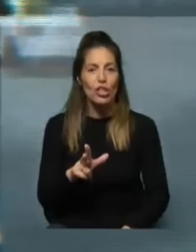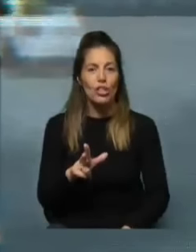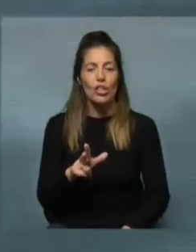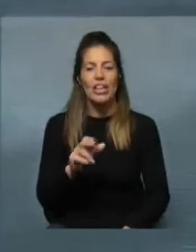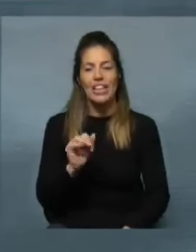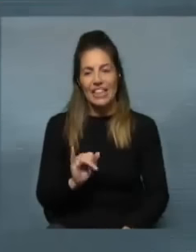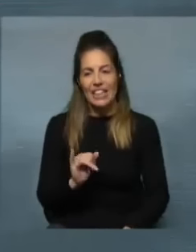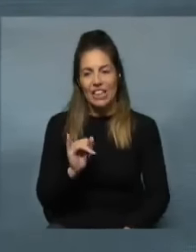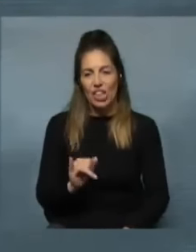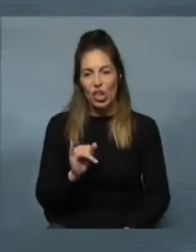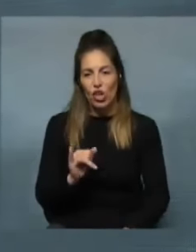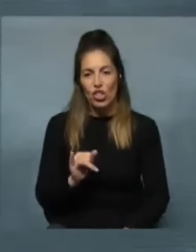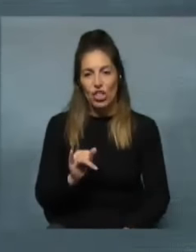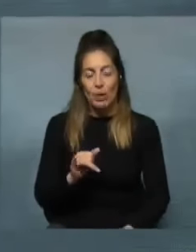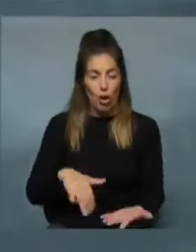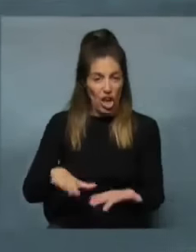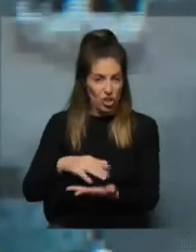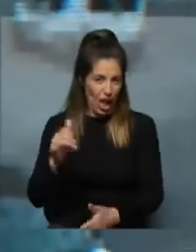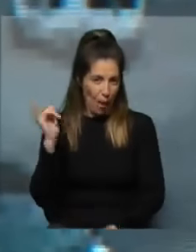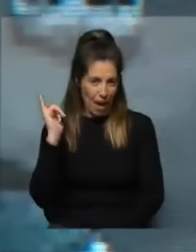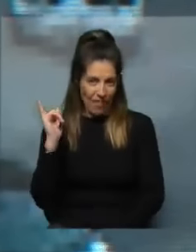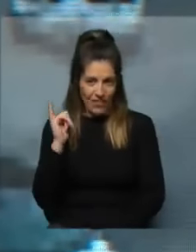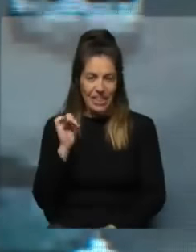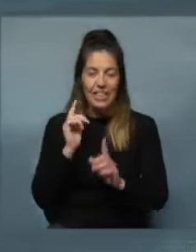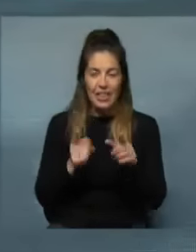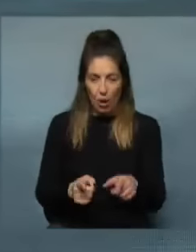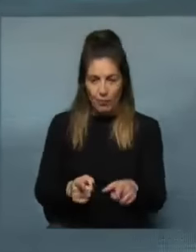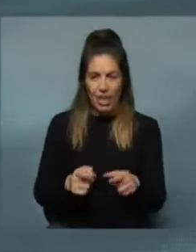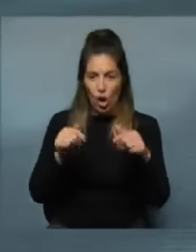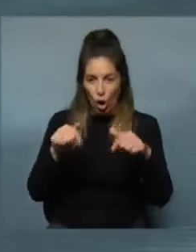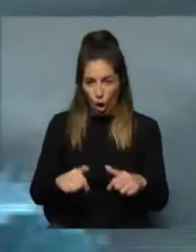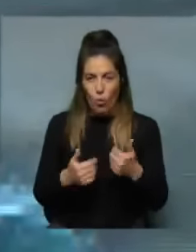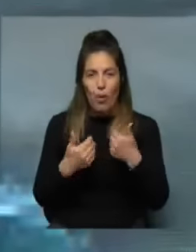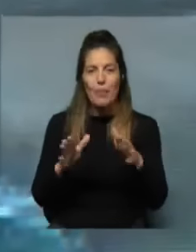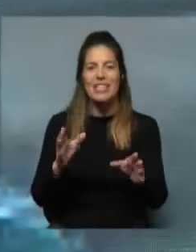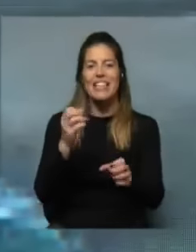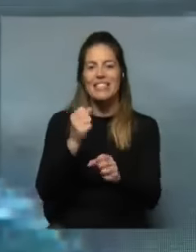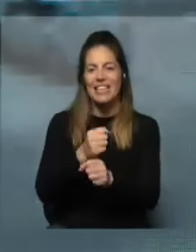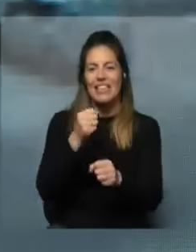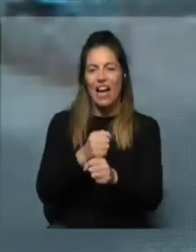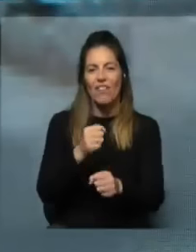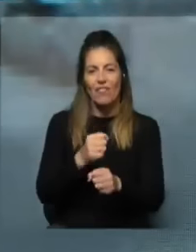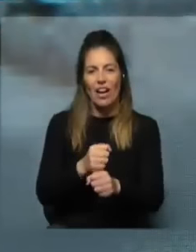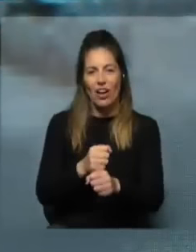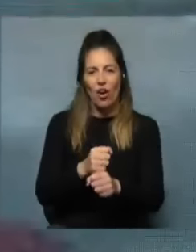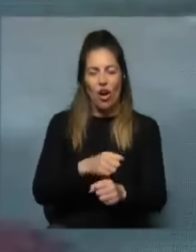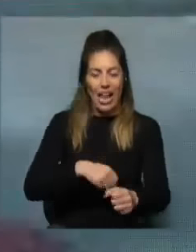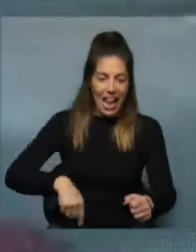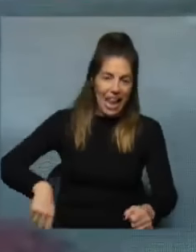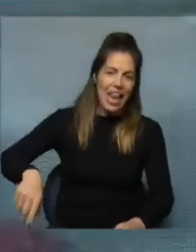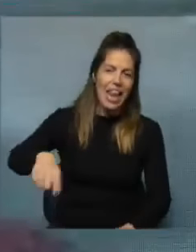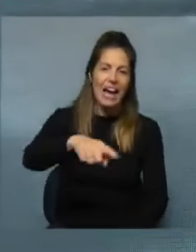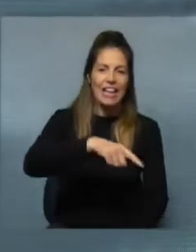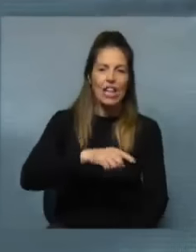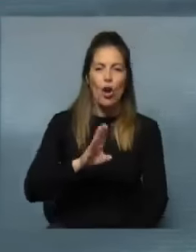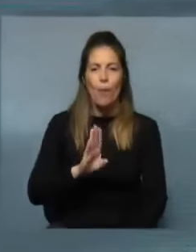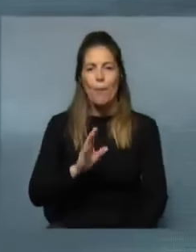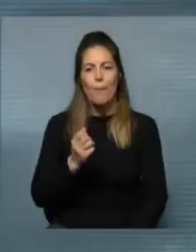por la zona de Malvin. Sí. Y a partir de hoy también se va a estar haciendo este trabajo en la dársena de giro para tomar